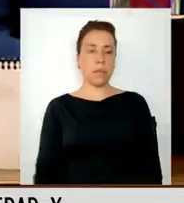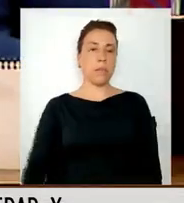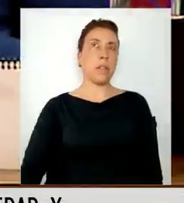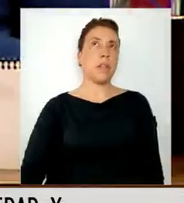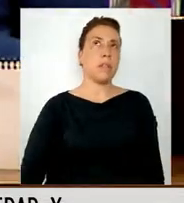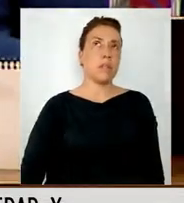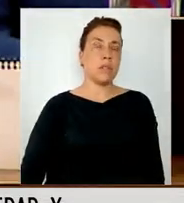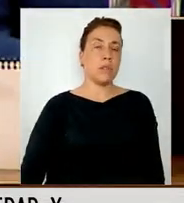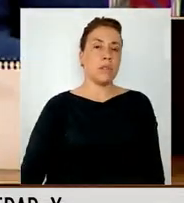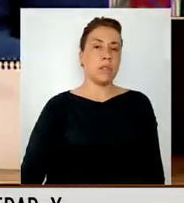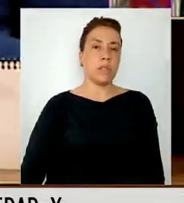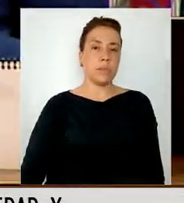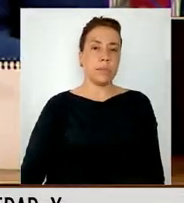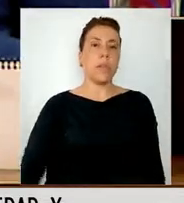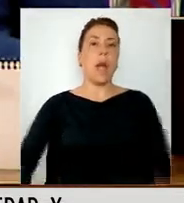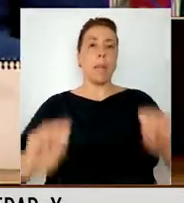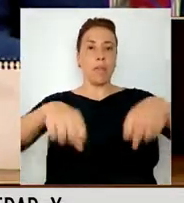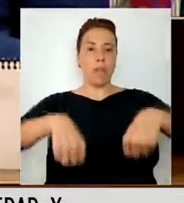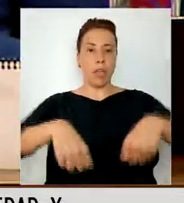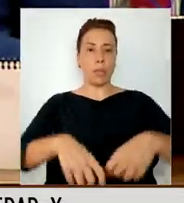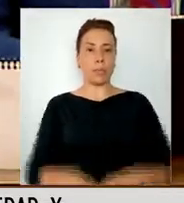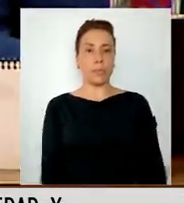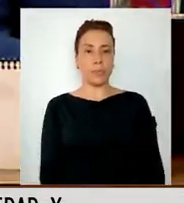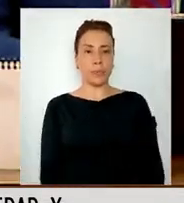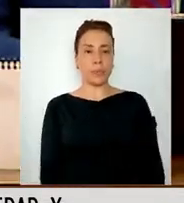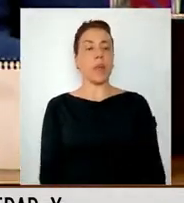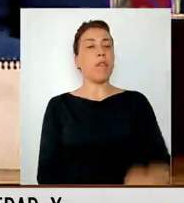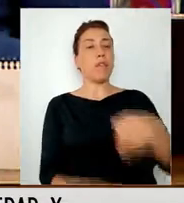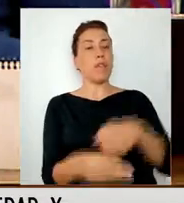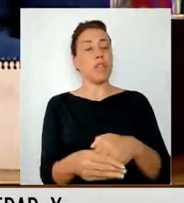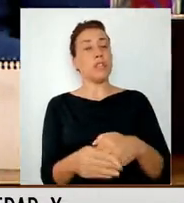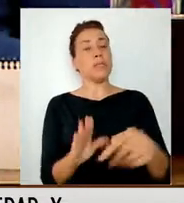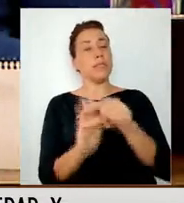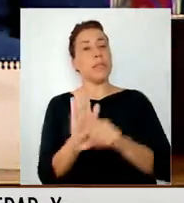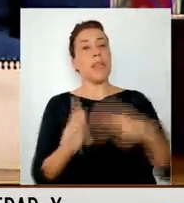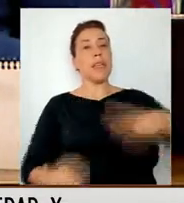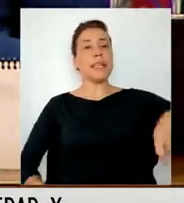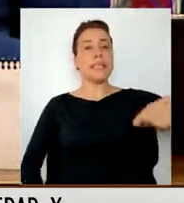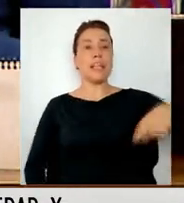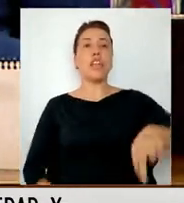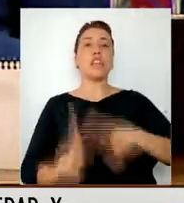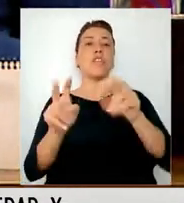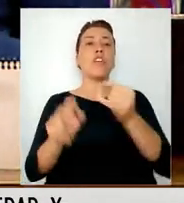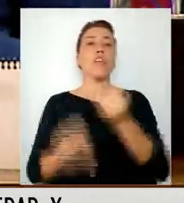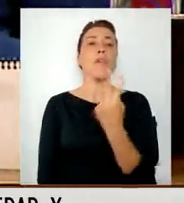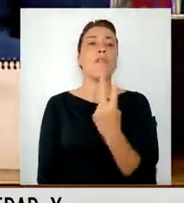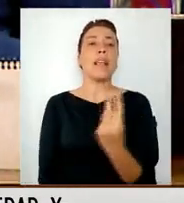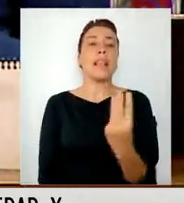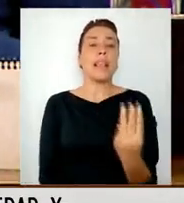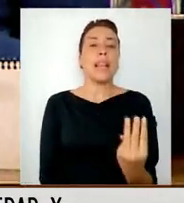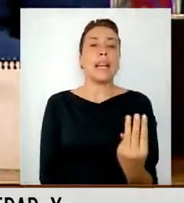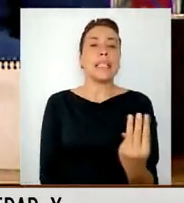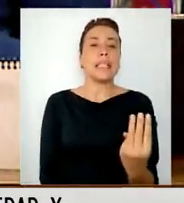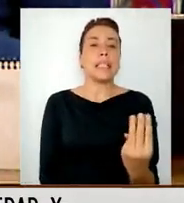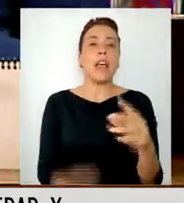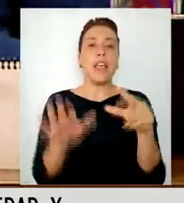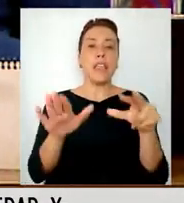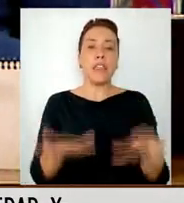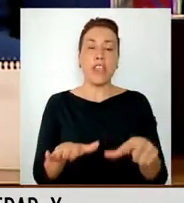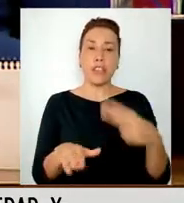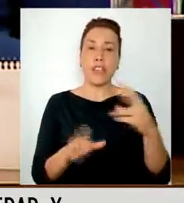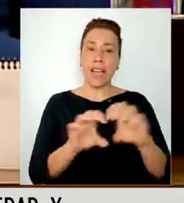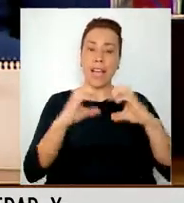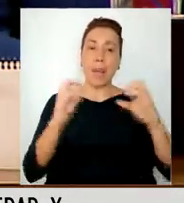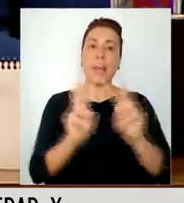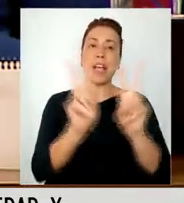aprobado en votación las enmiendas del senado sobre los números 23 18 de la cámara de lo relativo al inciso